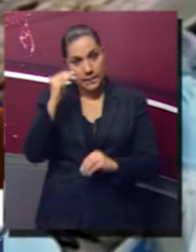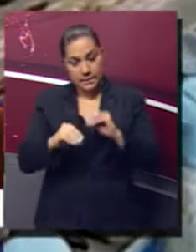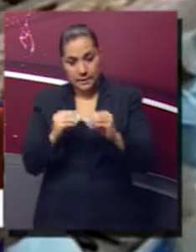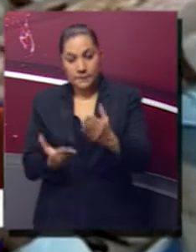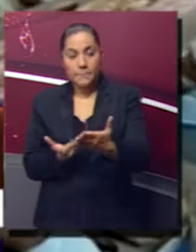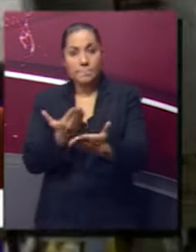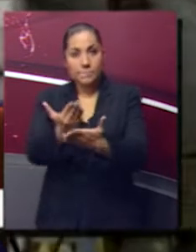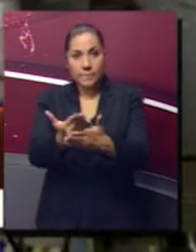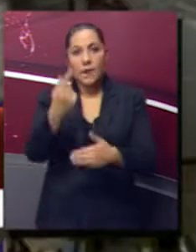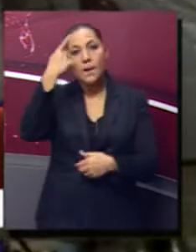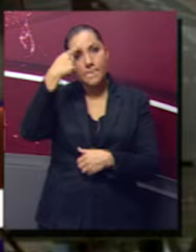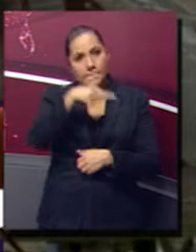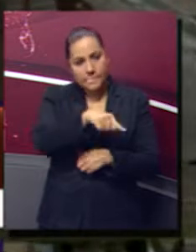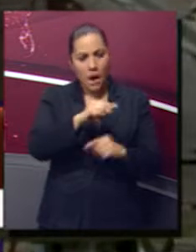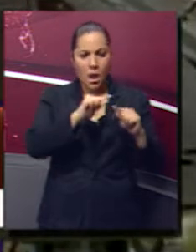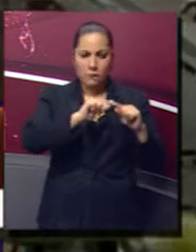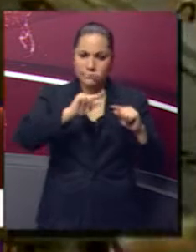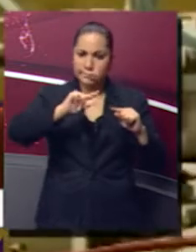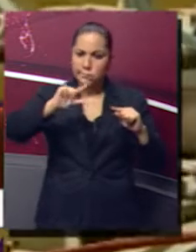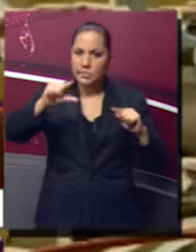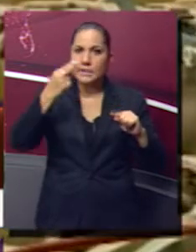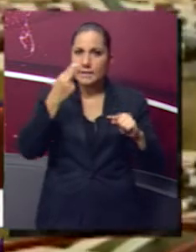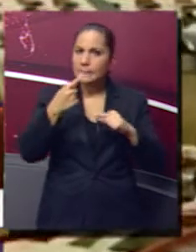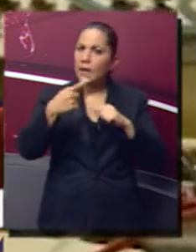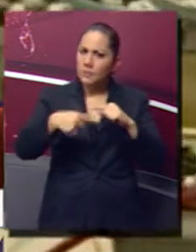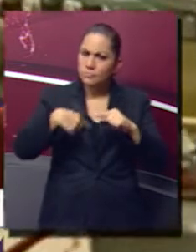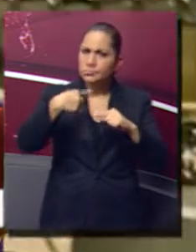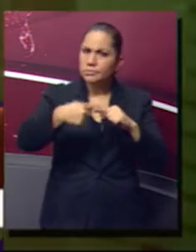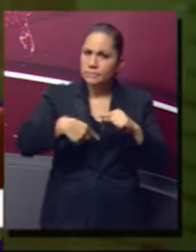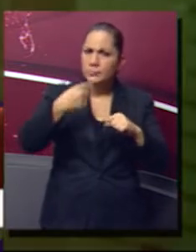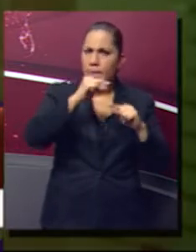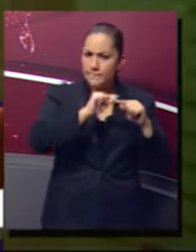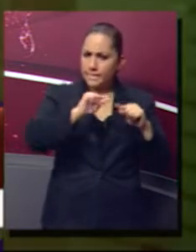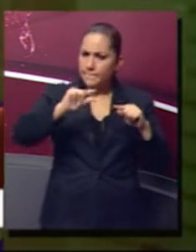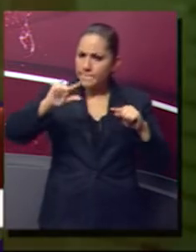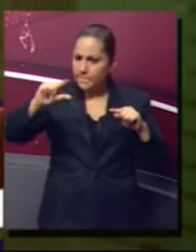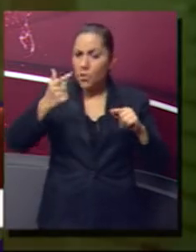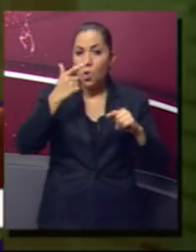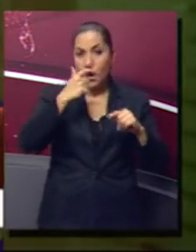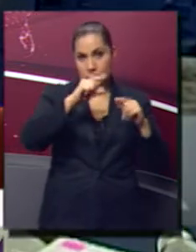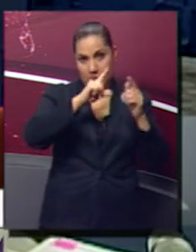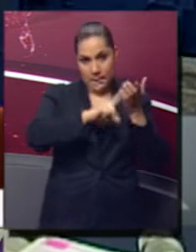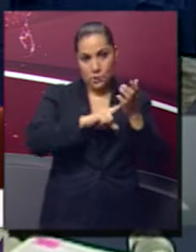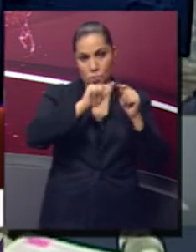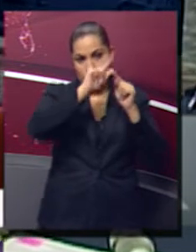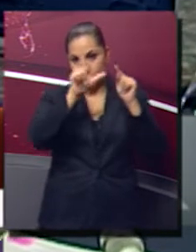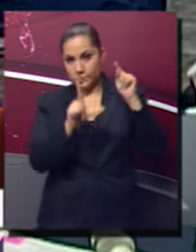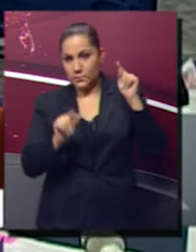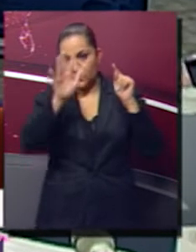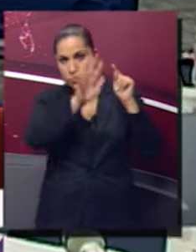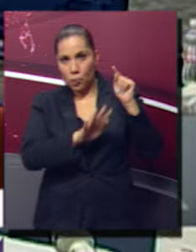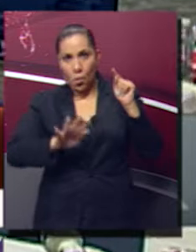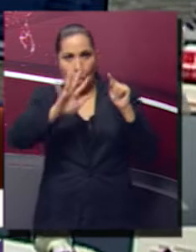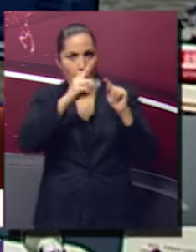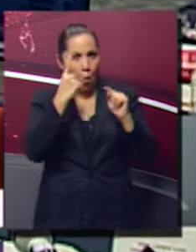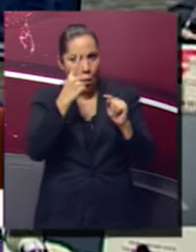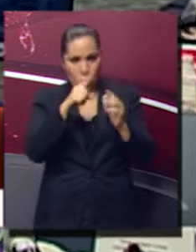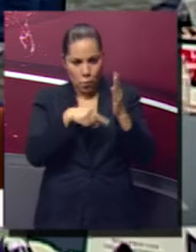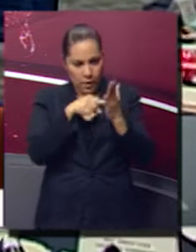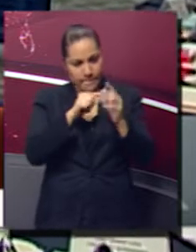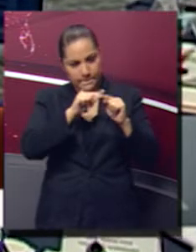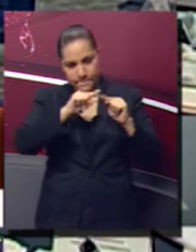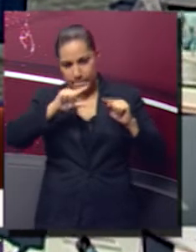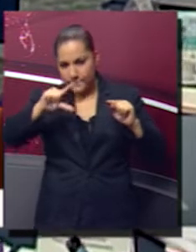busca determinar la progresividad del salario mínimo, homologándolo en una sola área geográfica. Esta iniciativa se envió para su